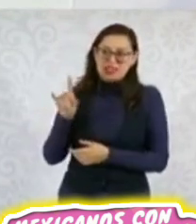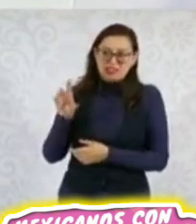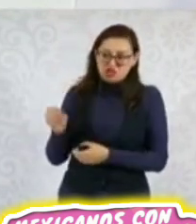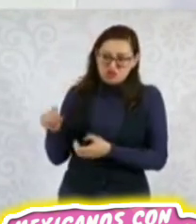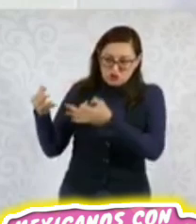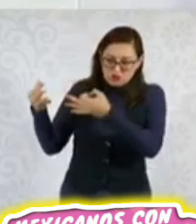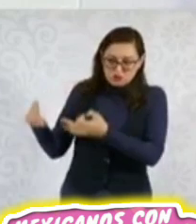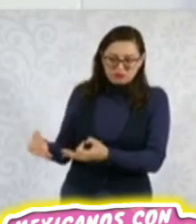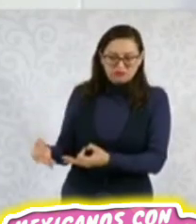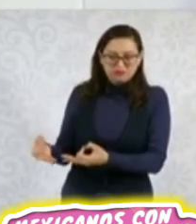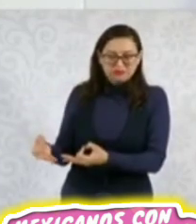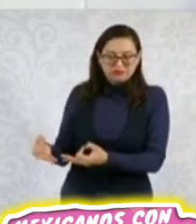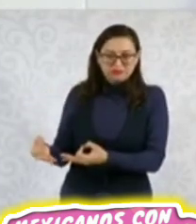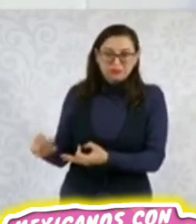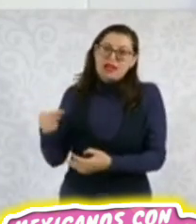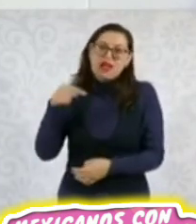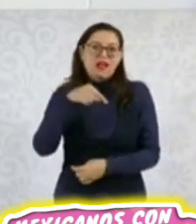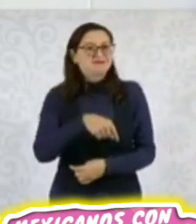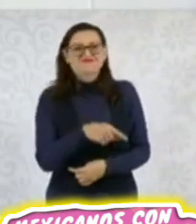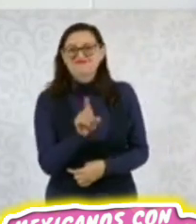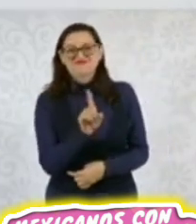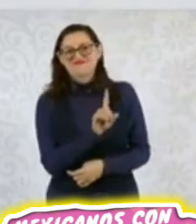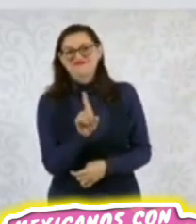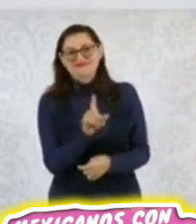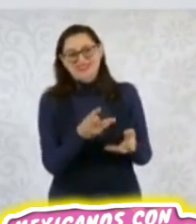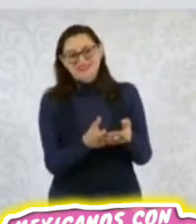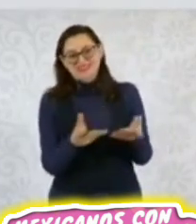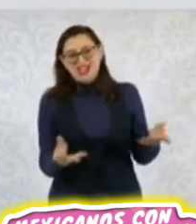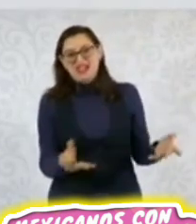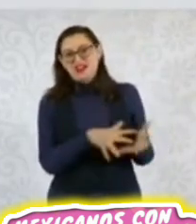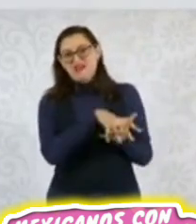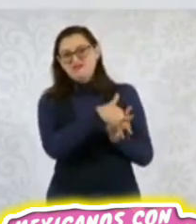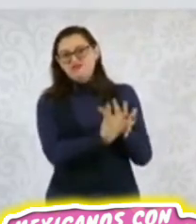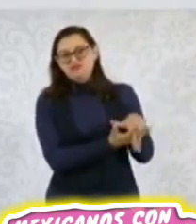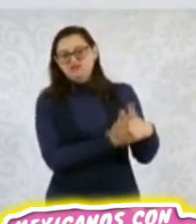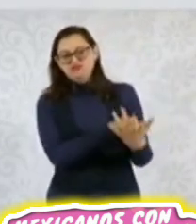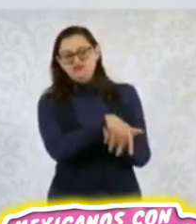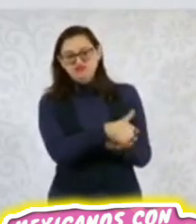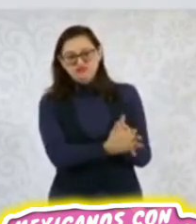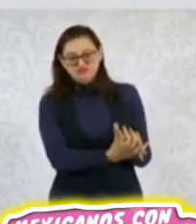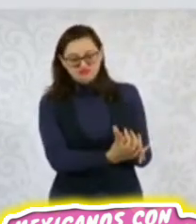es la explotación de litio en otros sitios. Nuestro objetivo es,